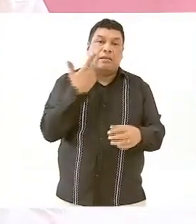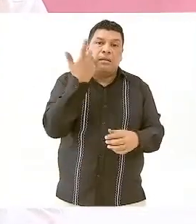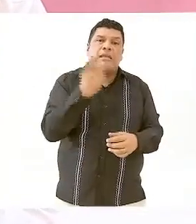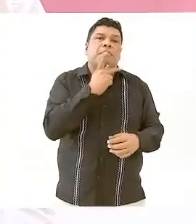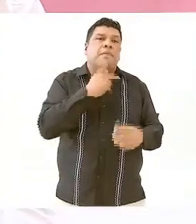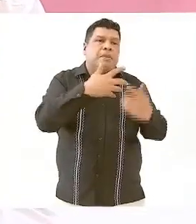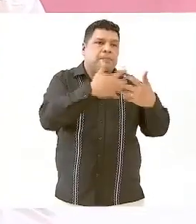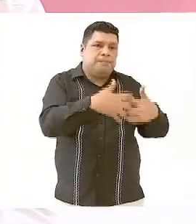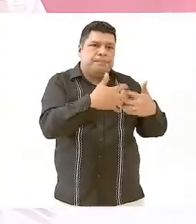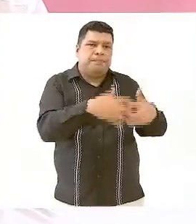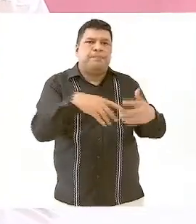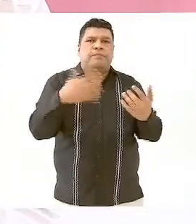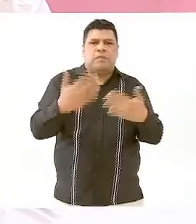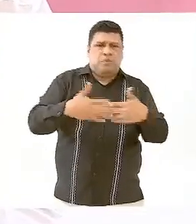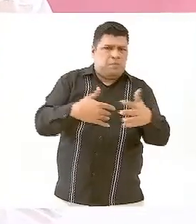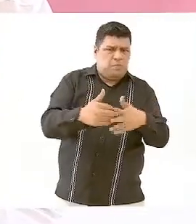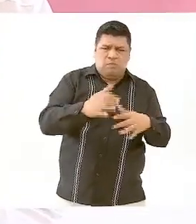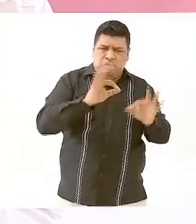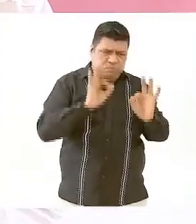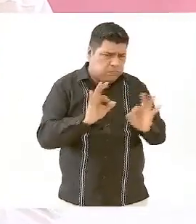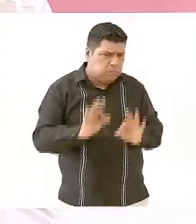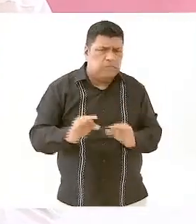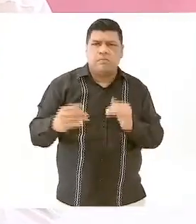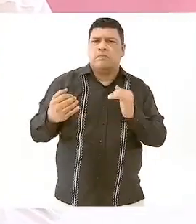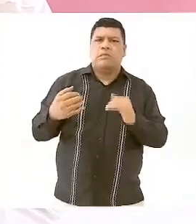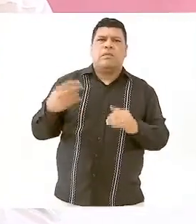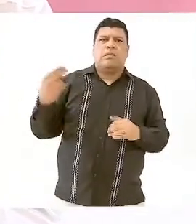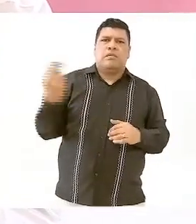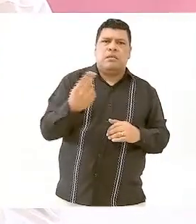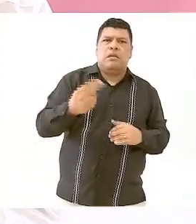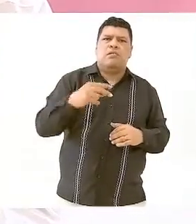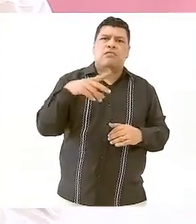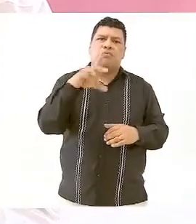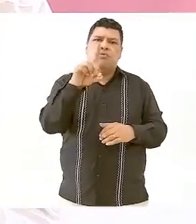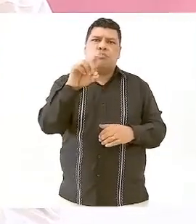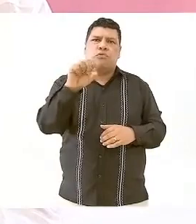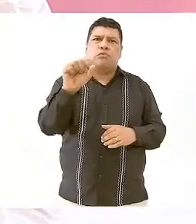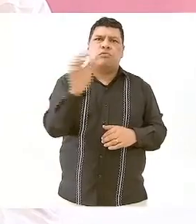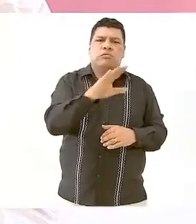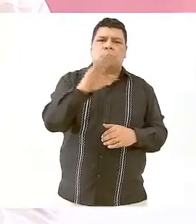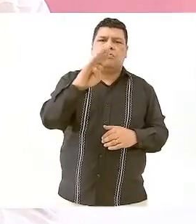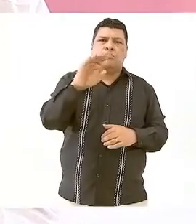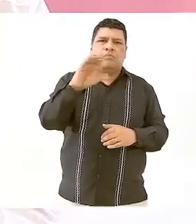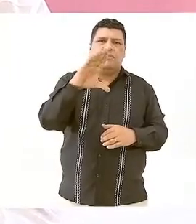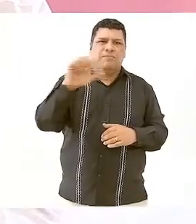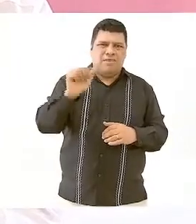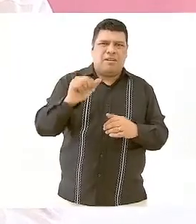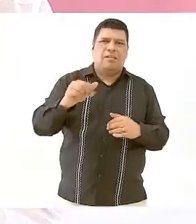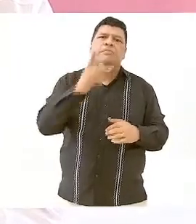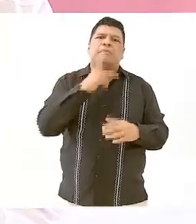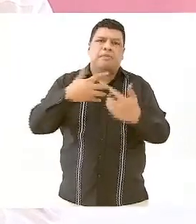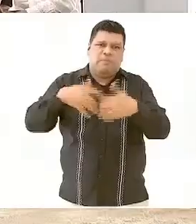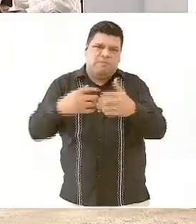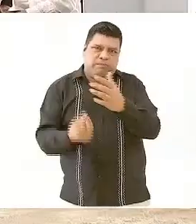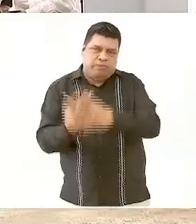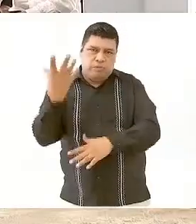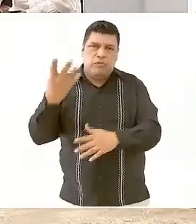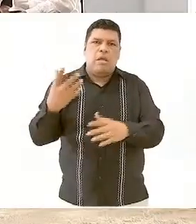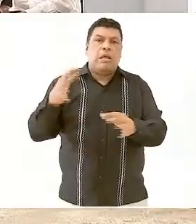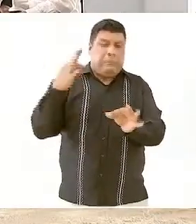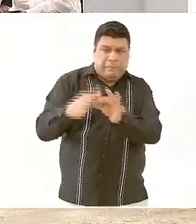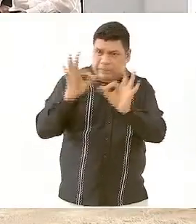refinerías modernizadas, tiene que estar la nueva refinería de Dos Bocas, tiene que estar la